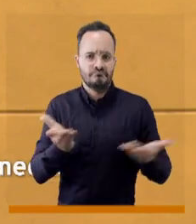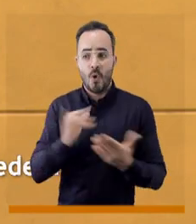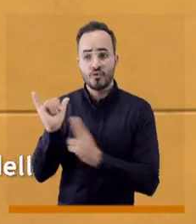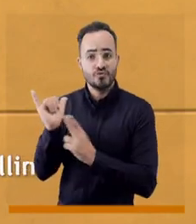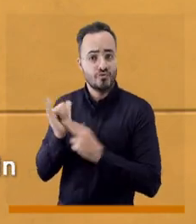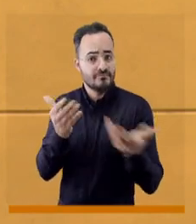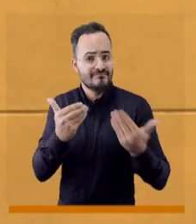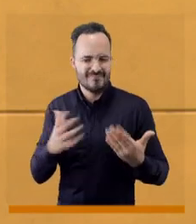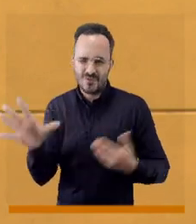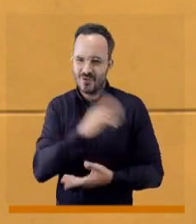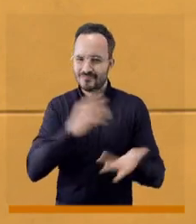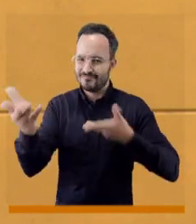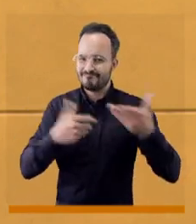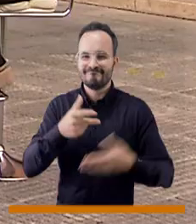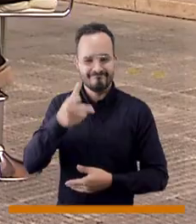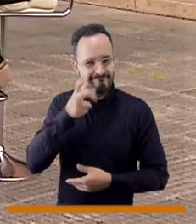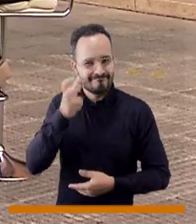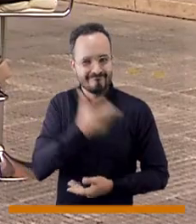respondiendo que los estamos escuchando.